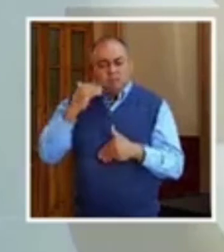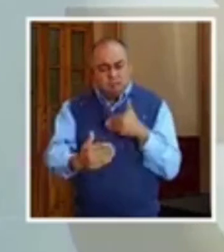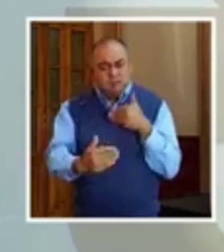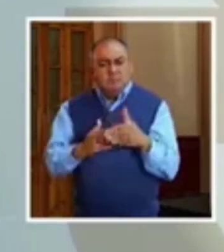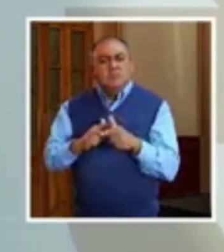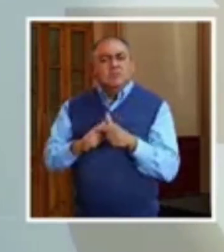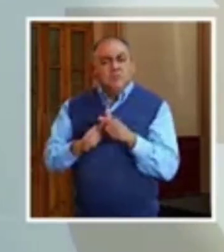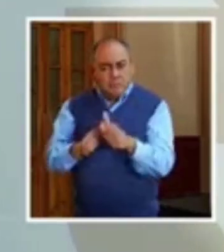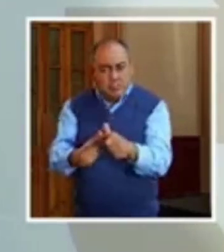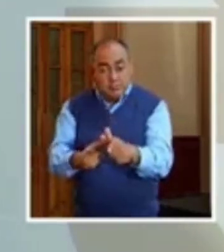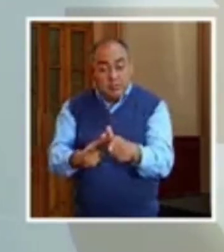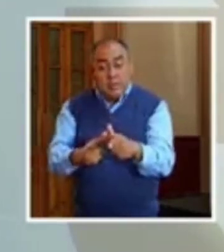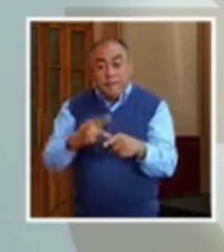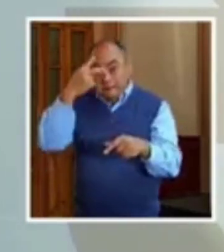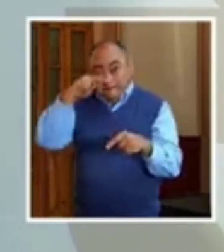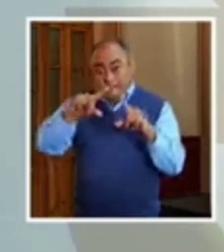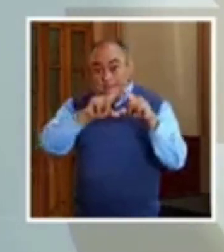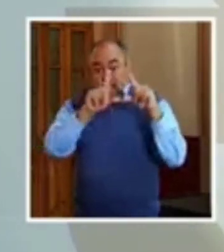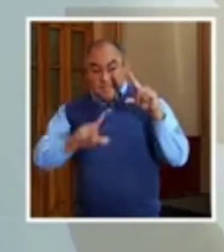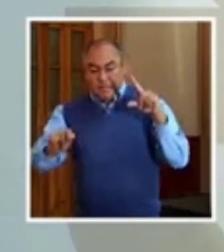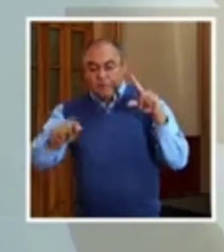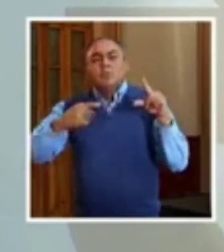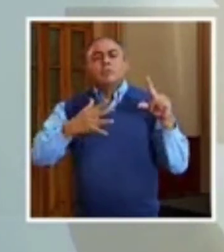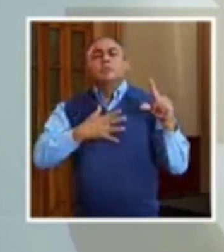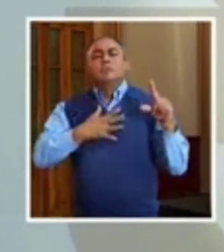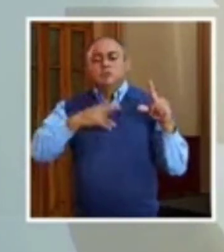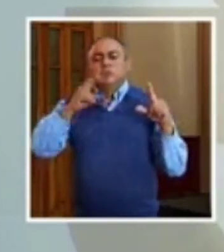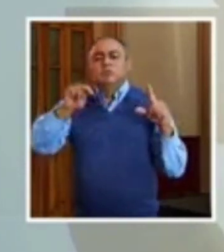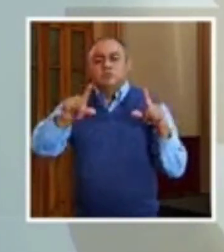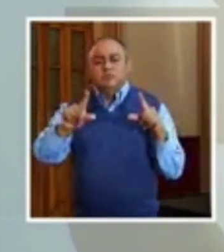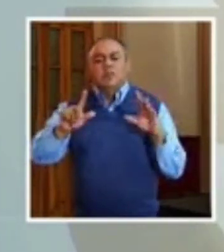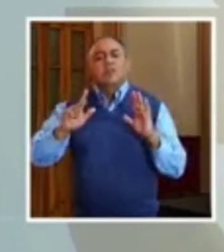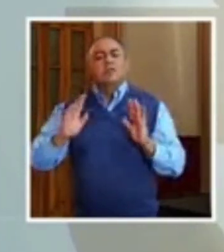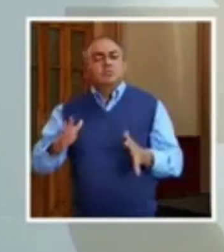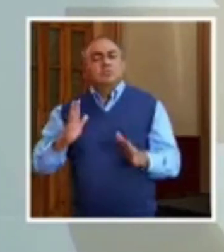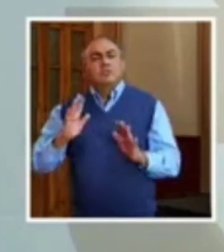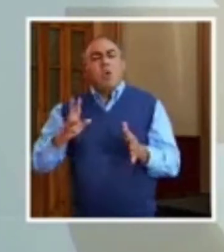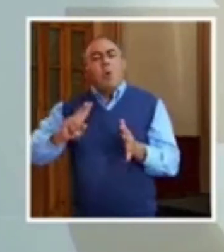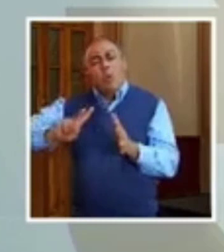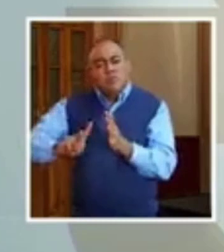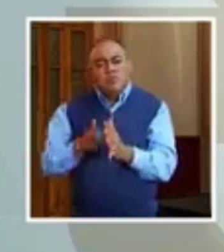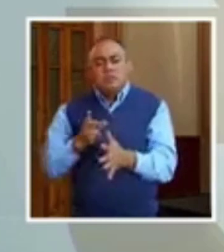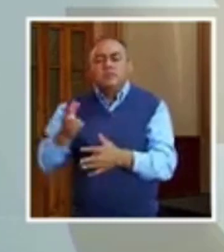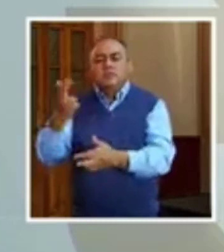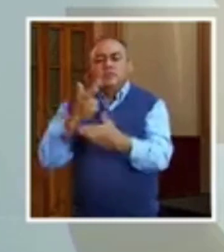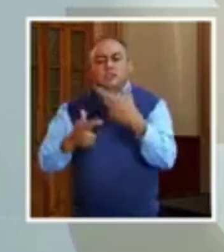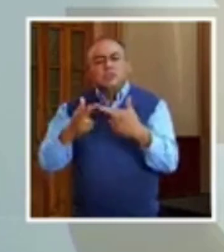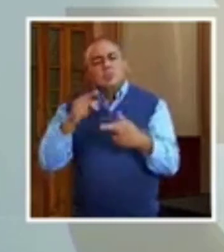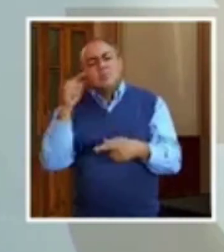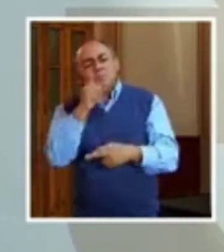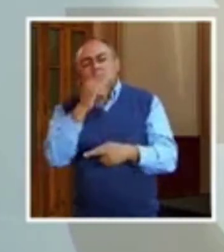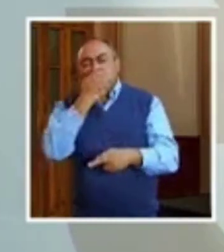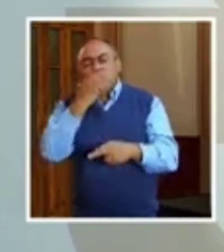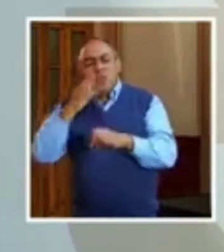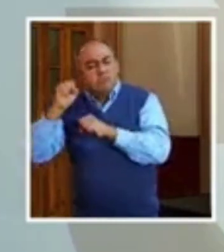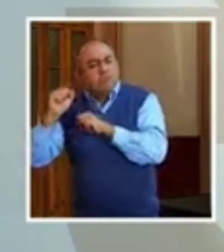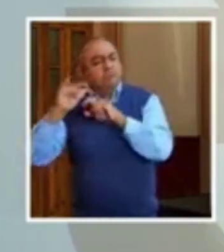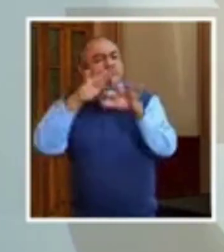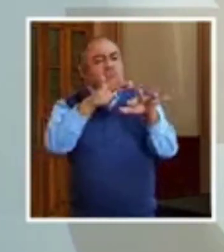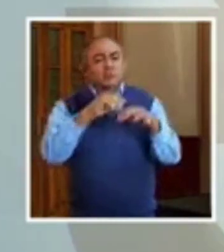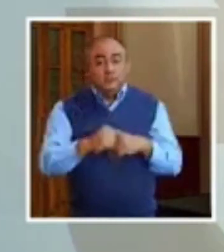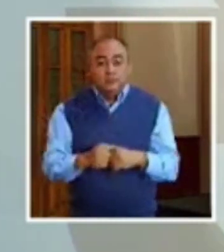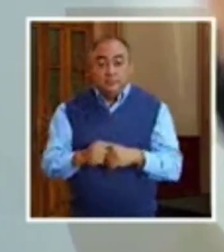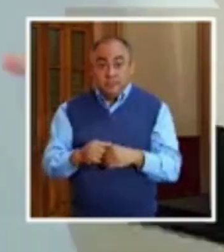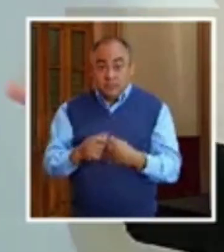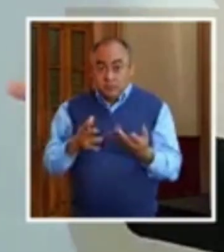el ejemplo a nivel nacional para decirles, aquí ya regresamos a clases. Porque aquí el privilegio es los niños